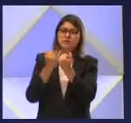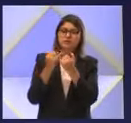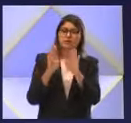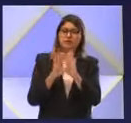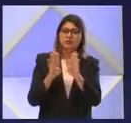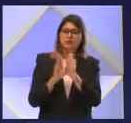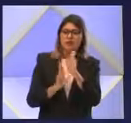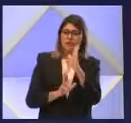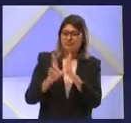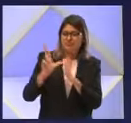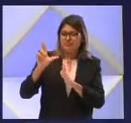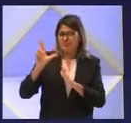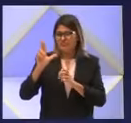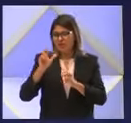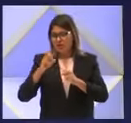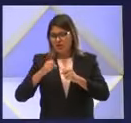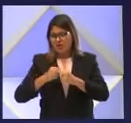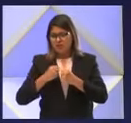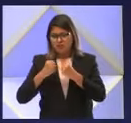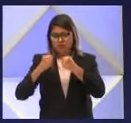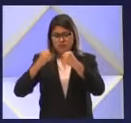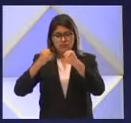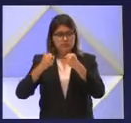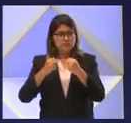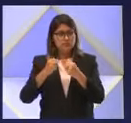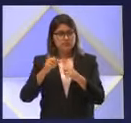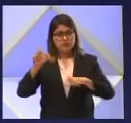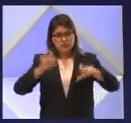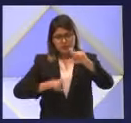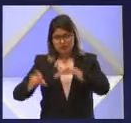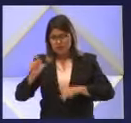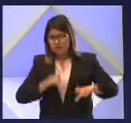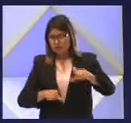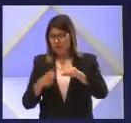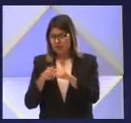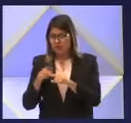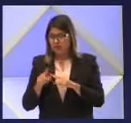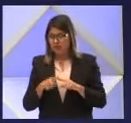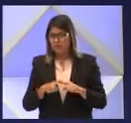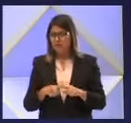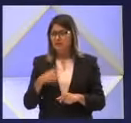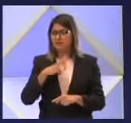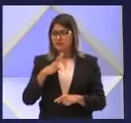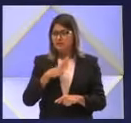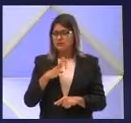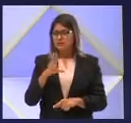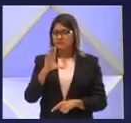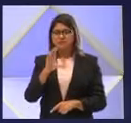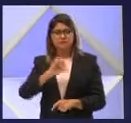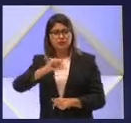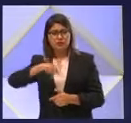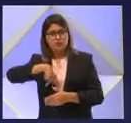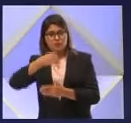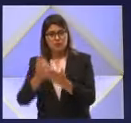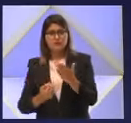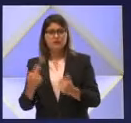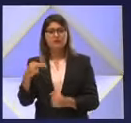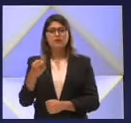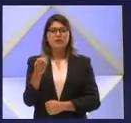tenemos otros proyectos también el colibrí está en proceso ahí participa también en haití y la universidad panamericana